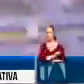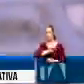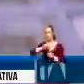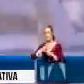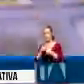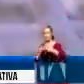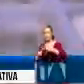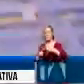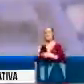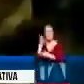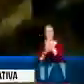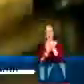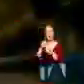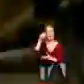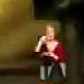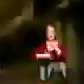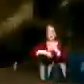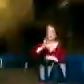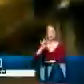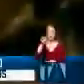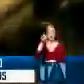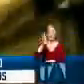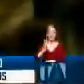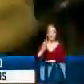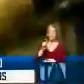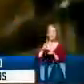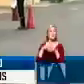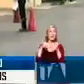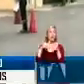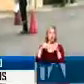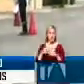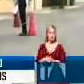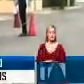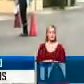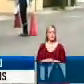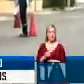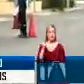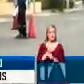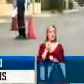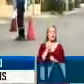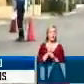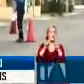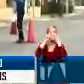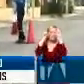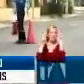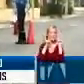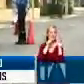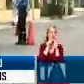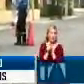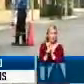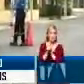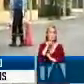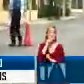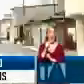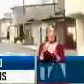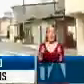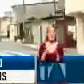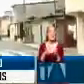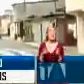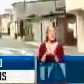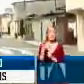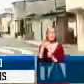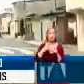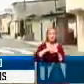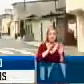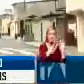de control determinó falencias por 816 mil dólares. Los trabajadores de la empresa también han denunciado falta de